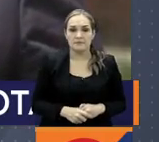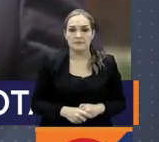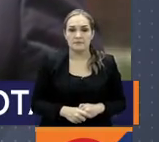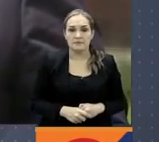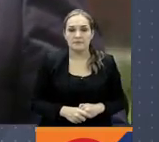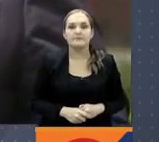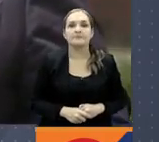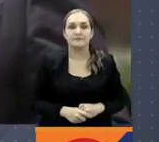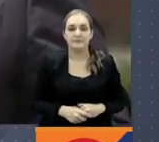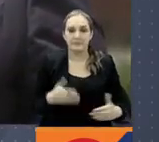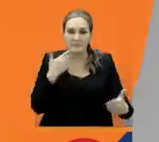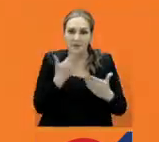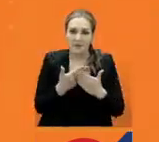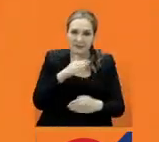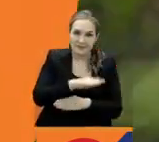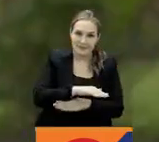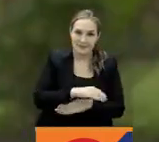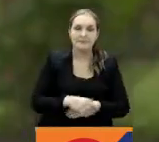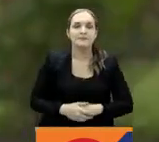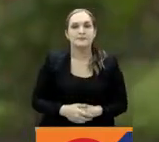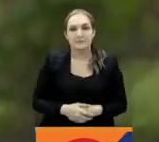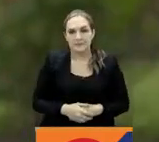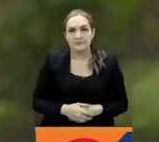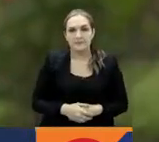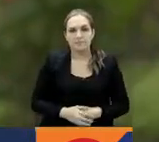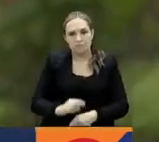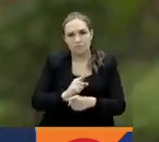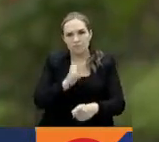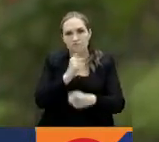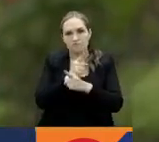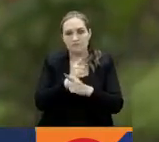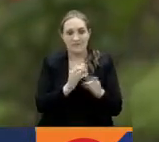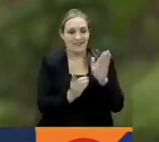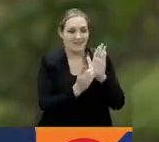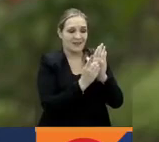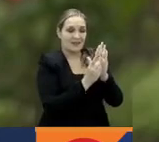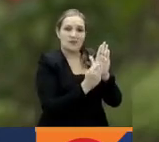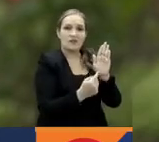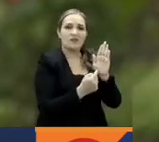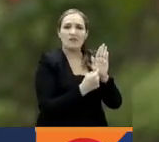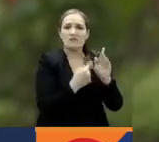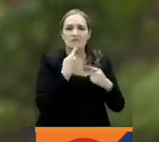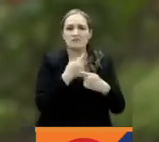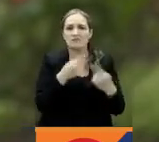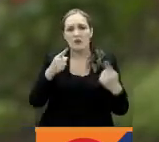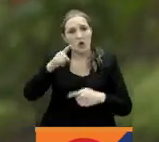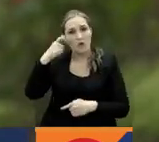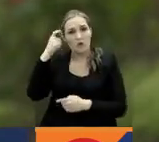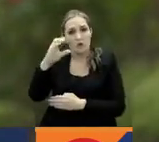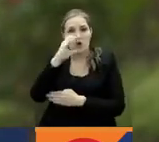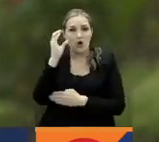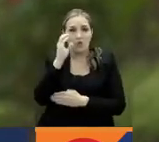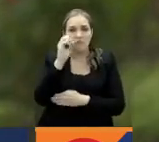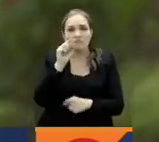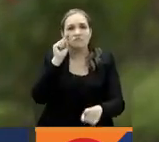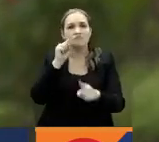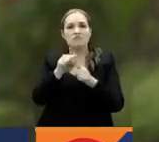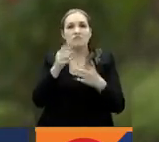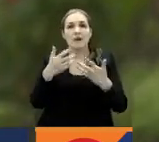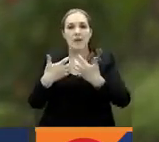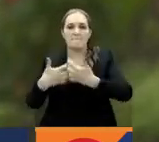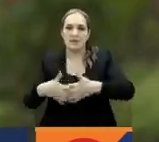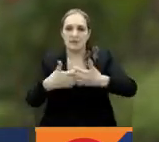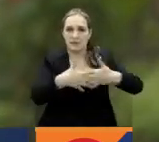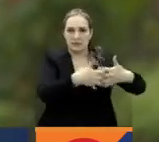José Fernando, muy buenas tardes. Pues efectivamente este decreto que anuncia hoy el Gobierno Nacional pues beneficiará a las empresas que contraten a